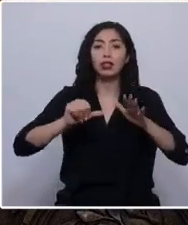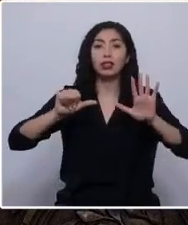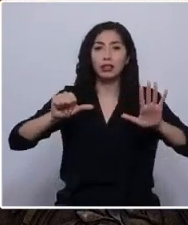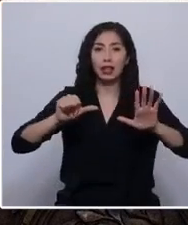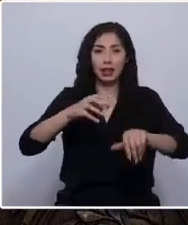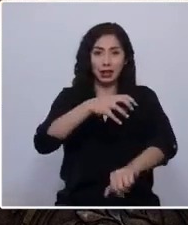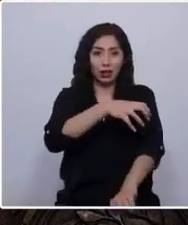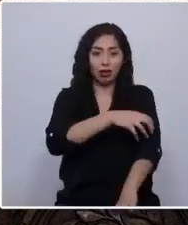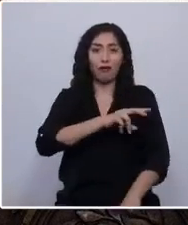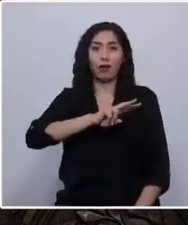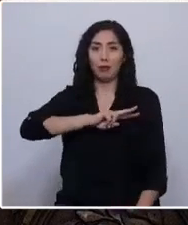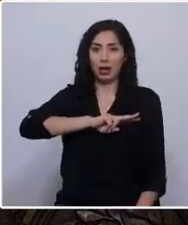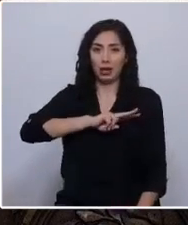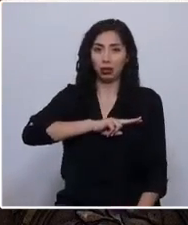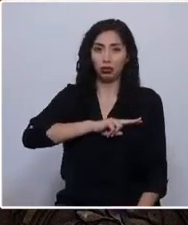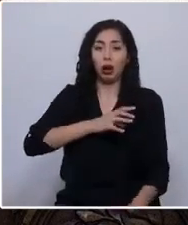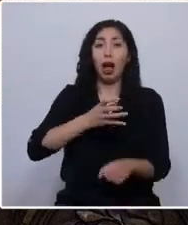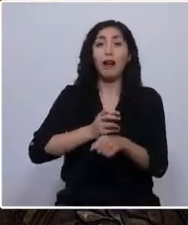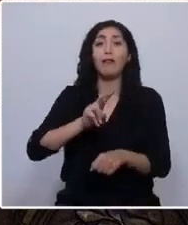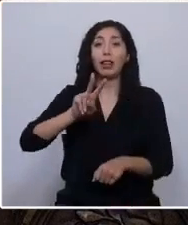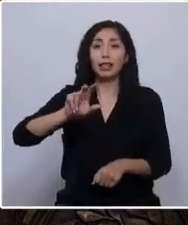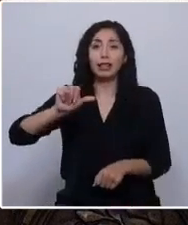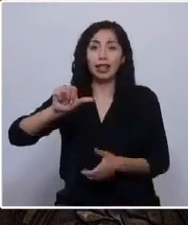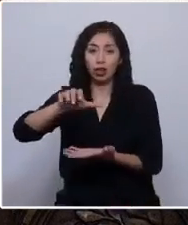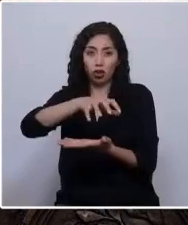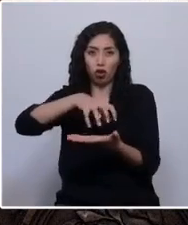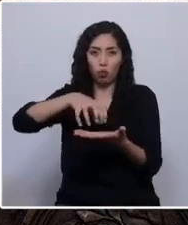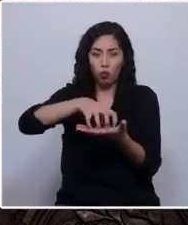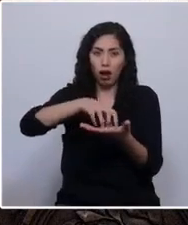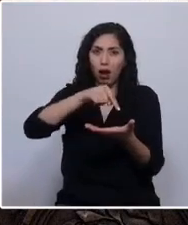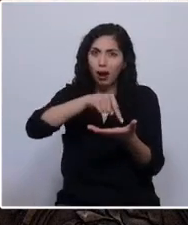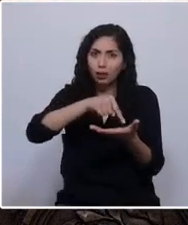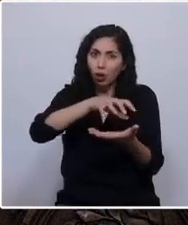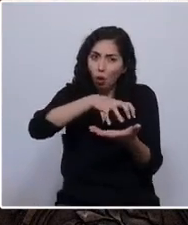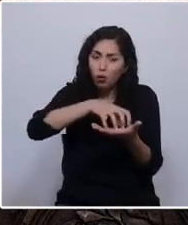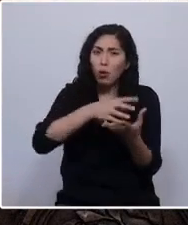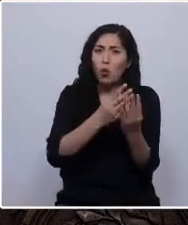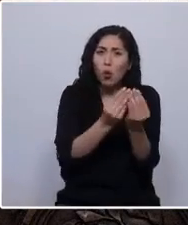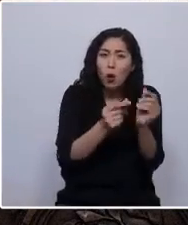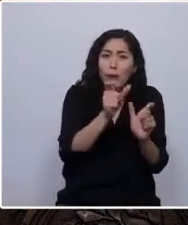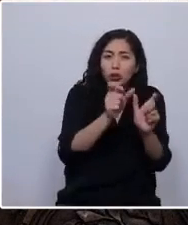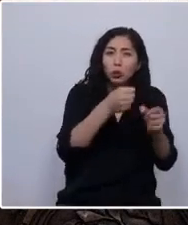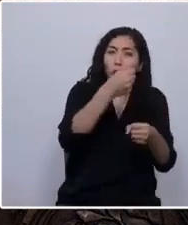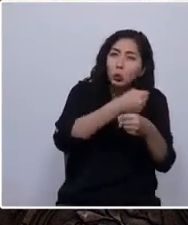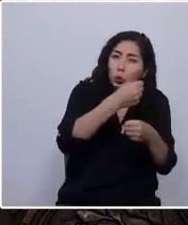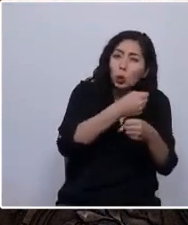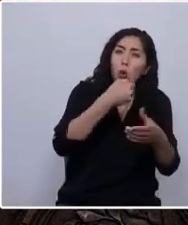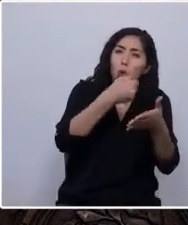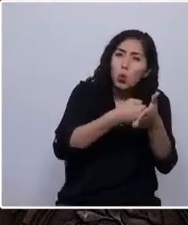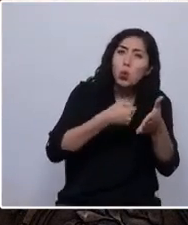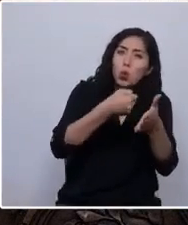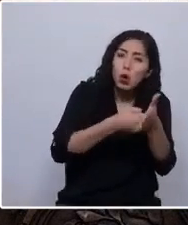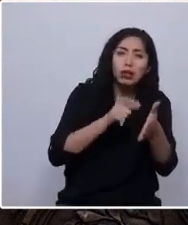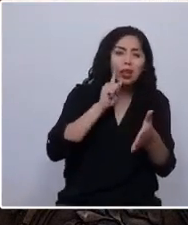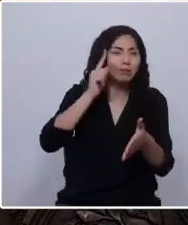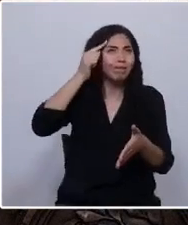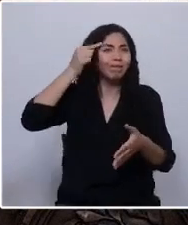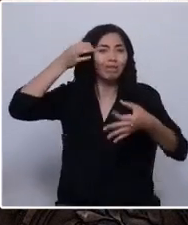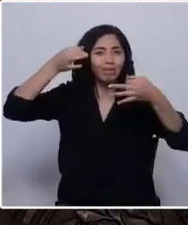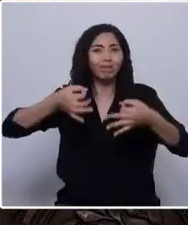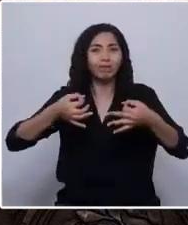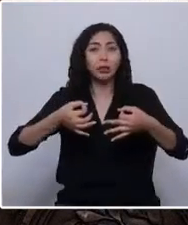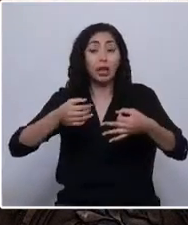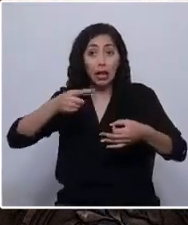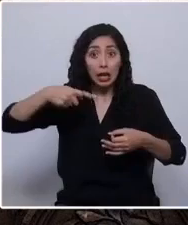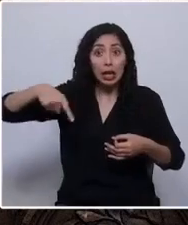de Valparaíso, compuesto por 26 comunas, comunas llenas de gente trabajadora, luchadora y con grandes convicciones, que le han llevado